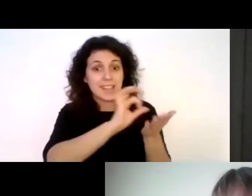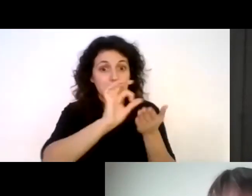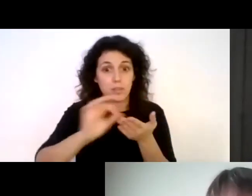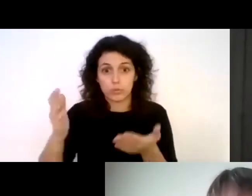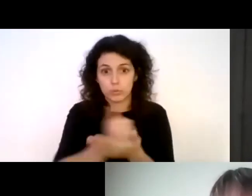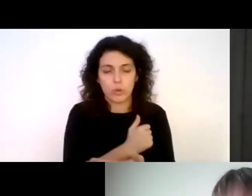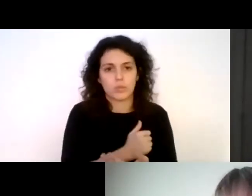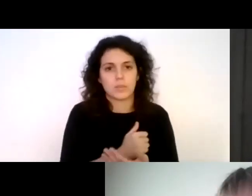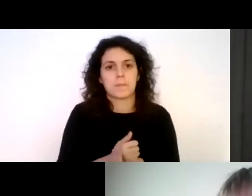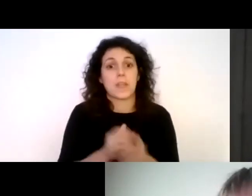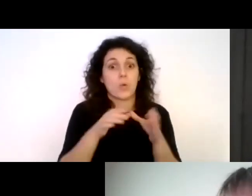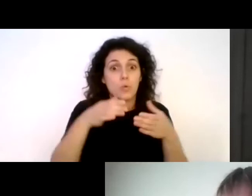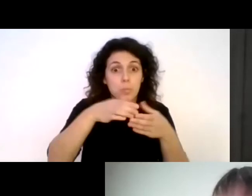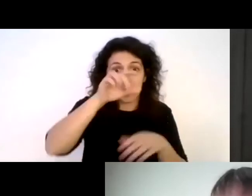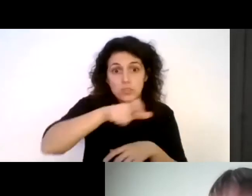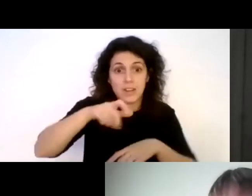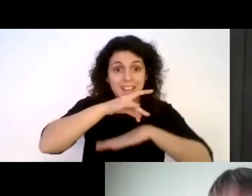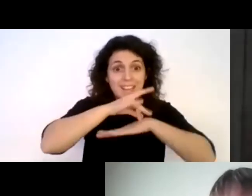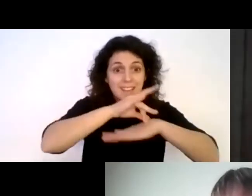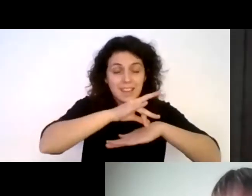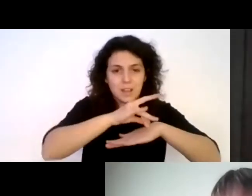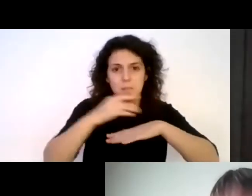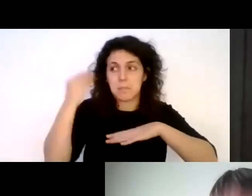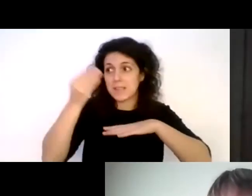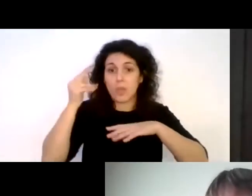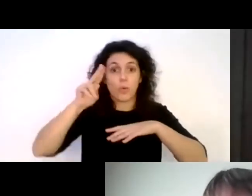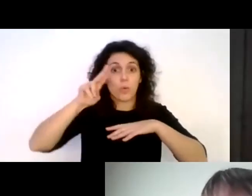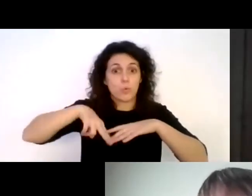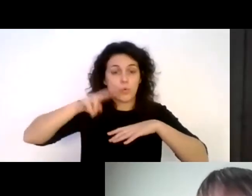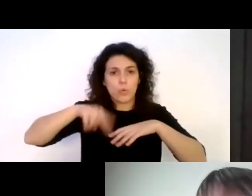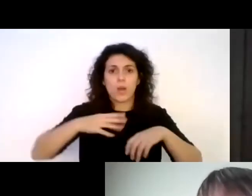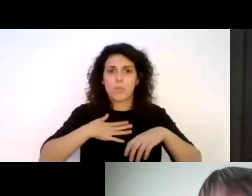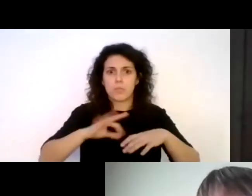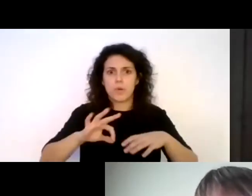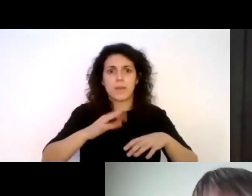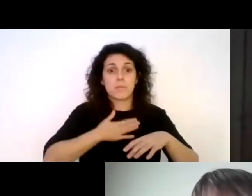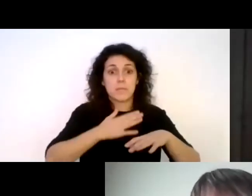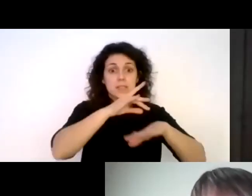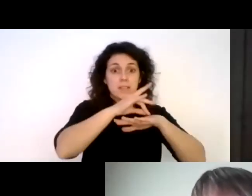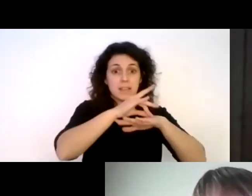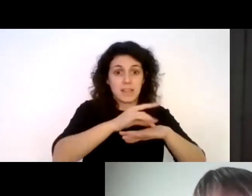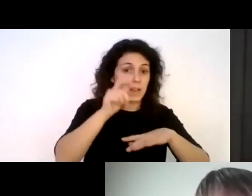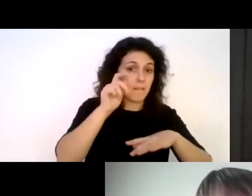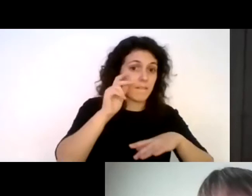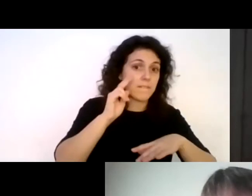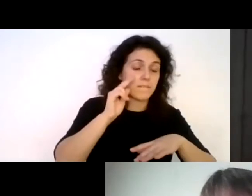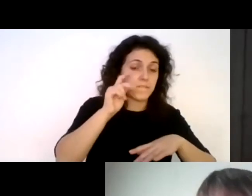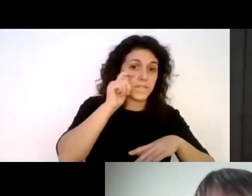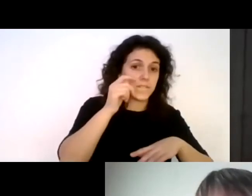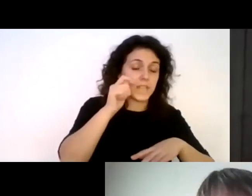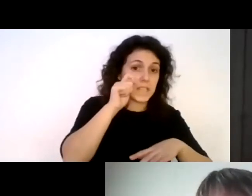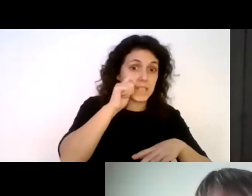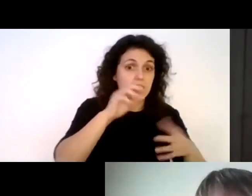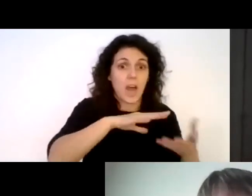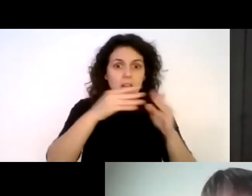había guías que no se habían planteado nunca pues el hecho que pueden adaptar sus visitas a personas con discapacidad pues